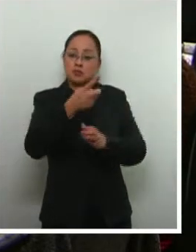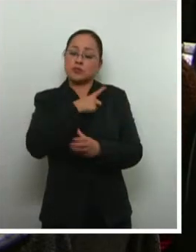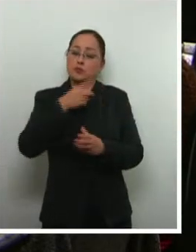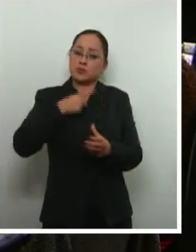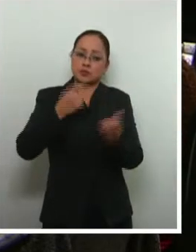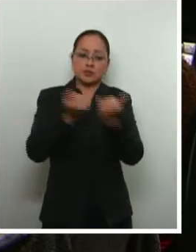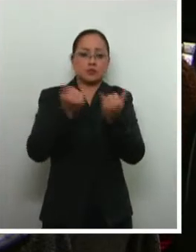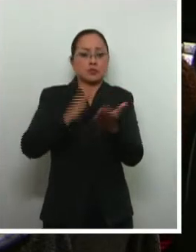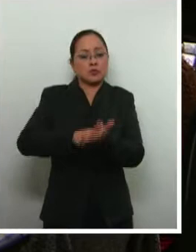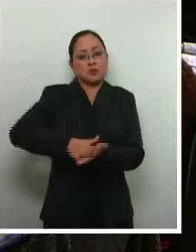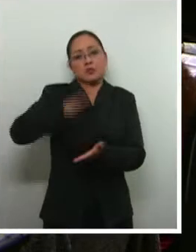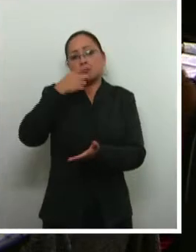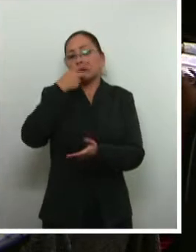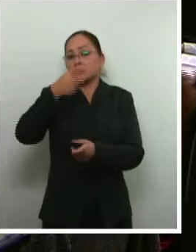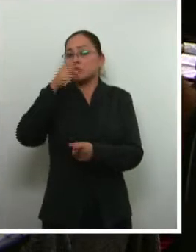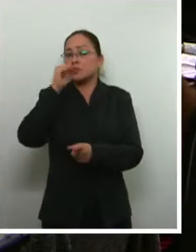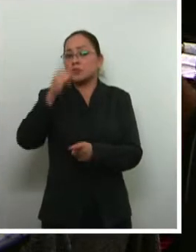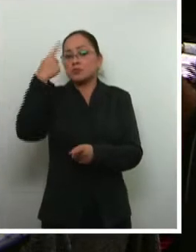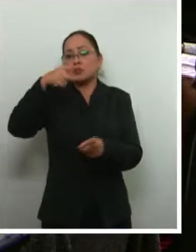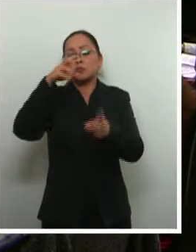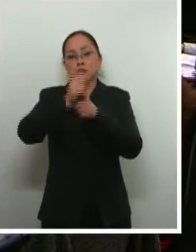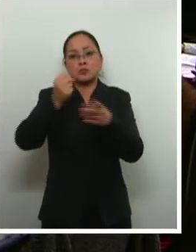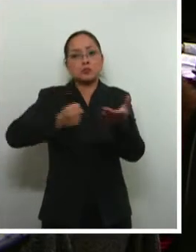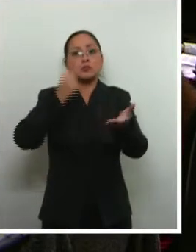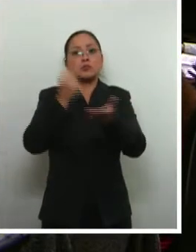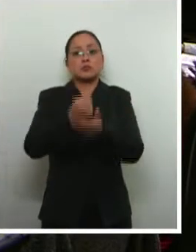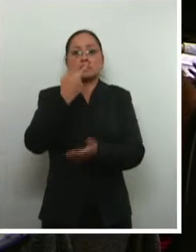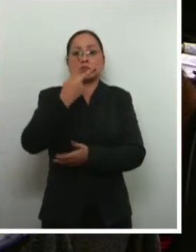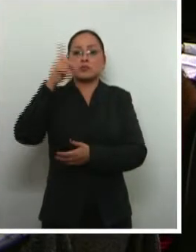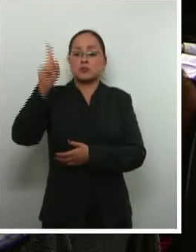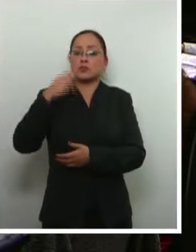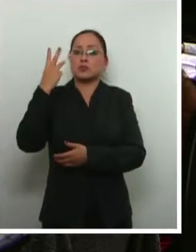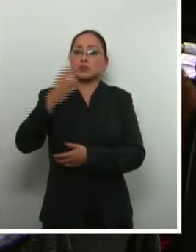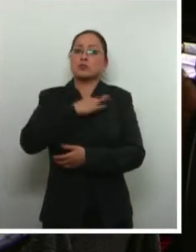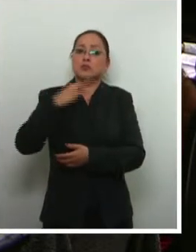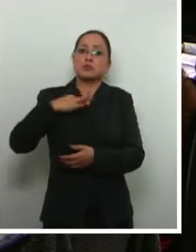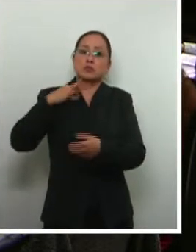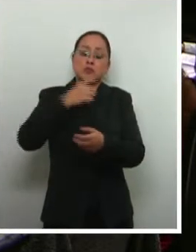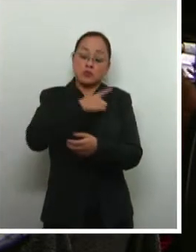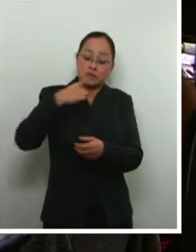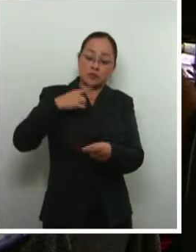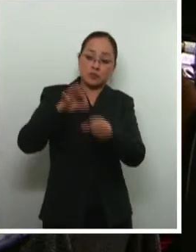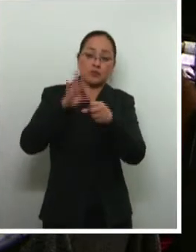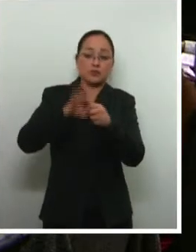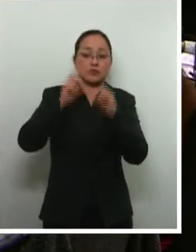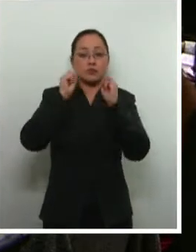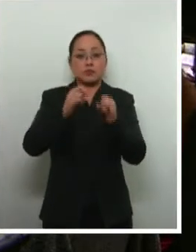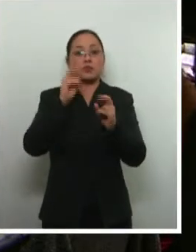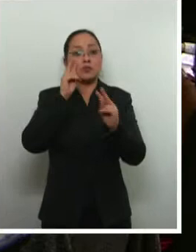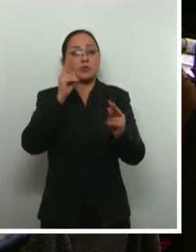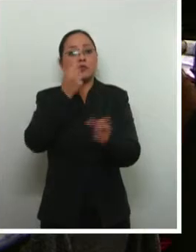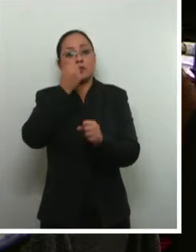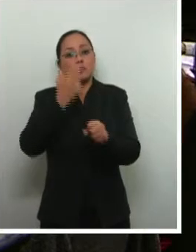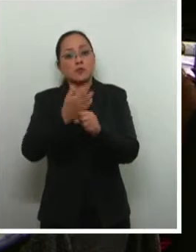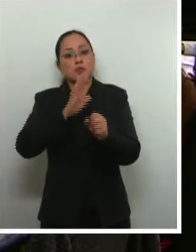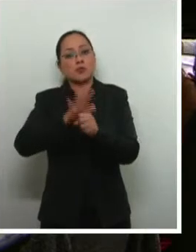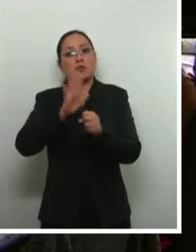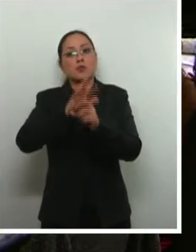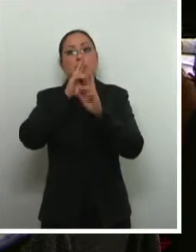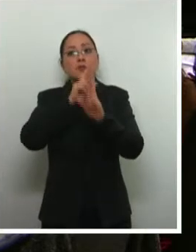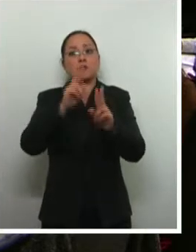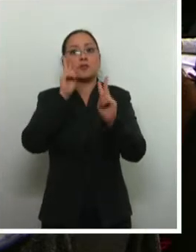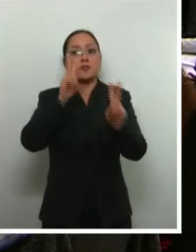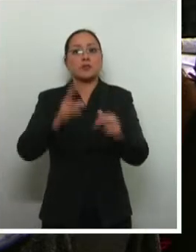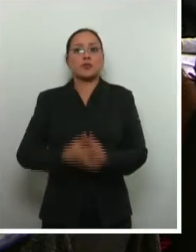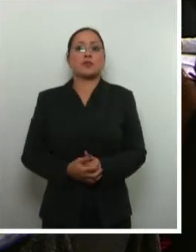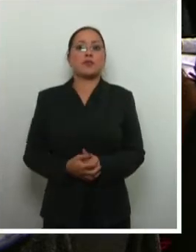una mayoría calificada, es decir, las 2/3 partes. Así que escuchemos en voz de la Secretaría cuál es el resultado.